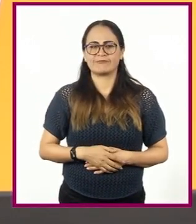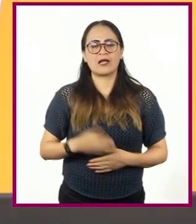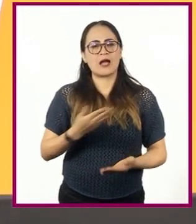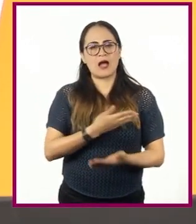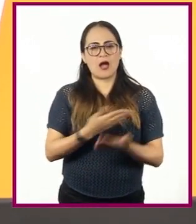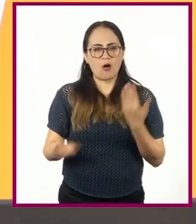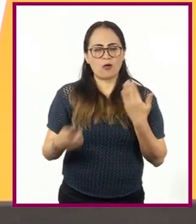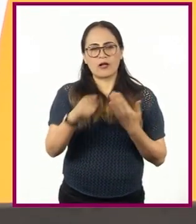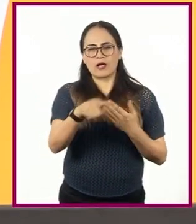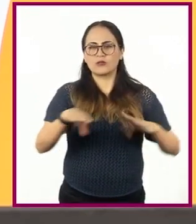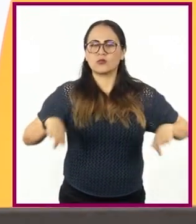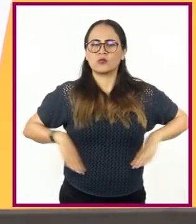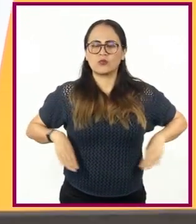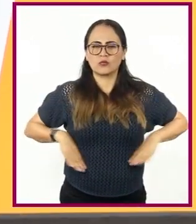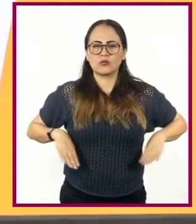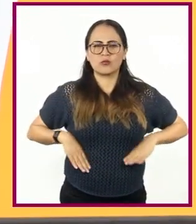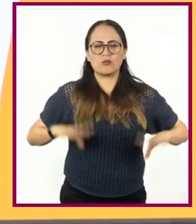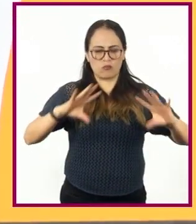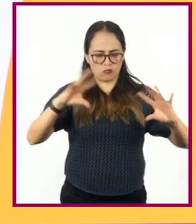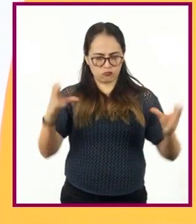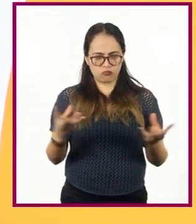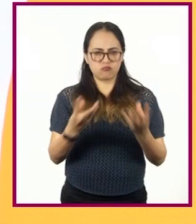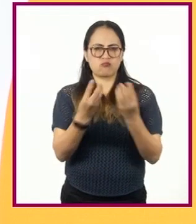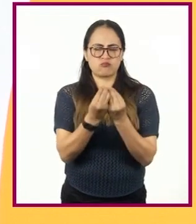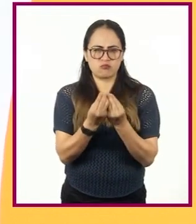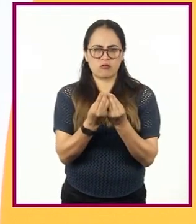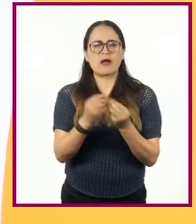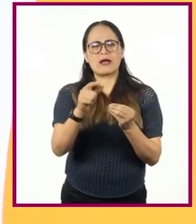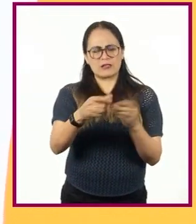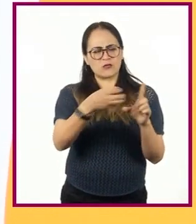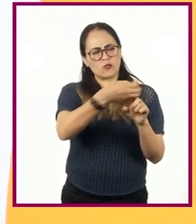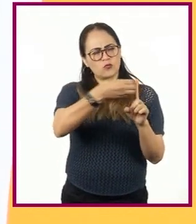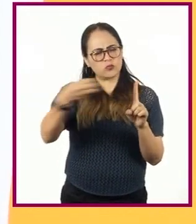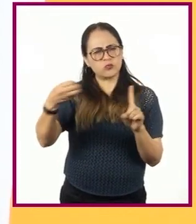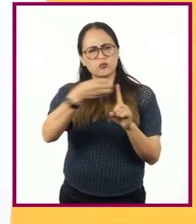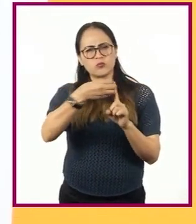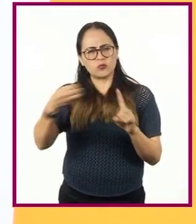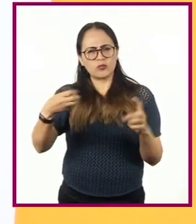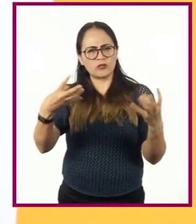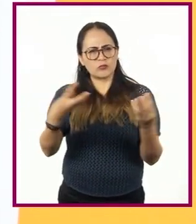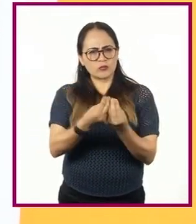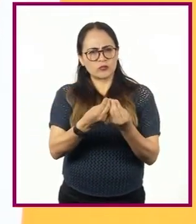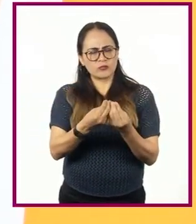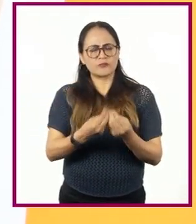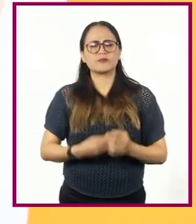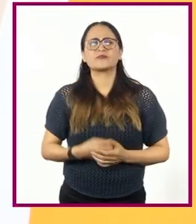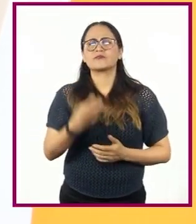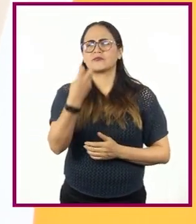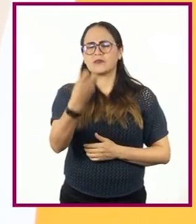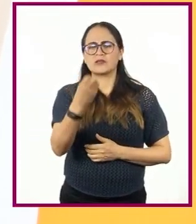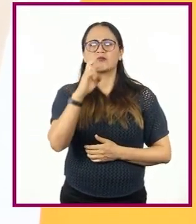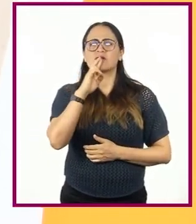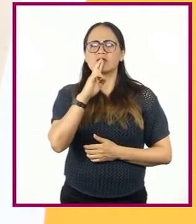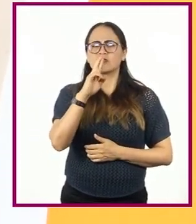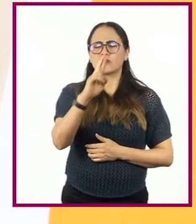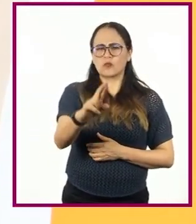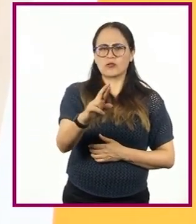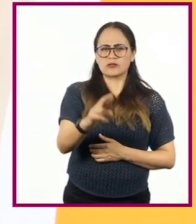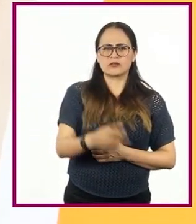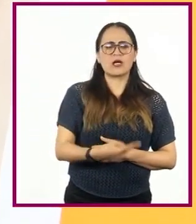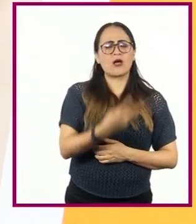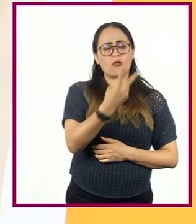propiedad conmutativa es una propiedad que tienen algunas operaciones, según la cual el resultado de operar